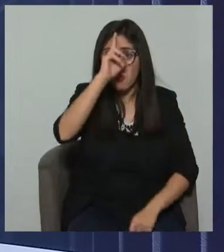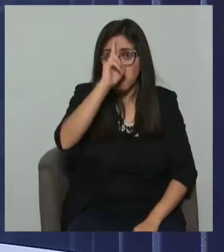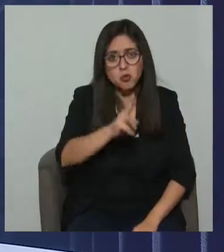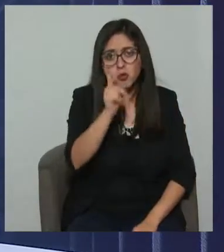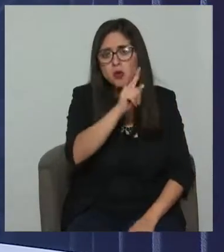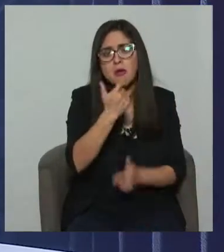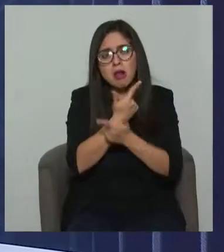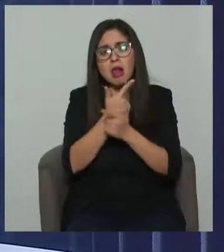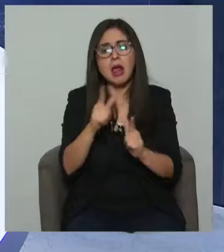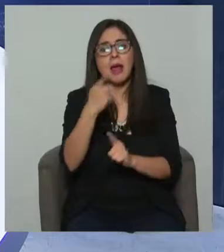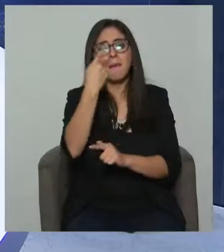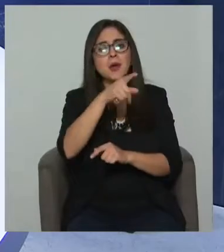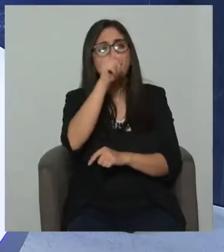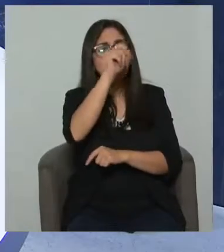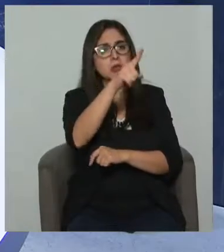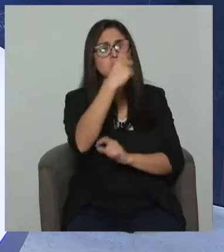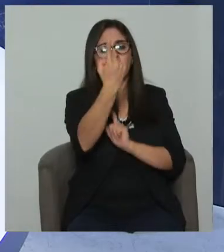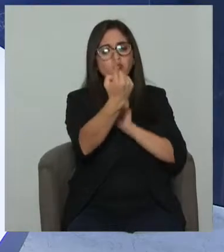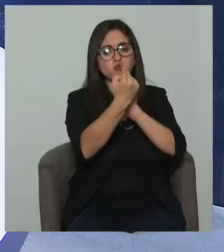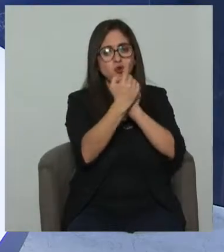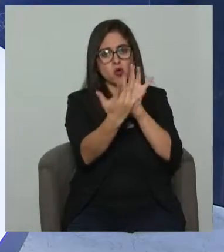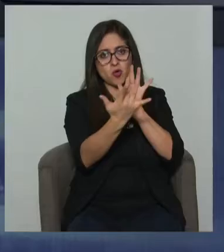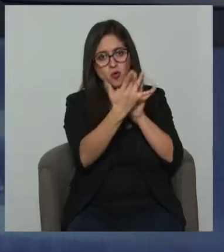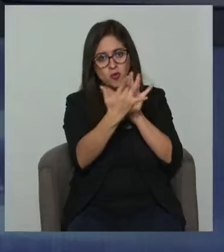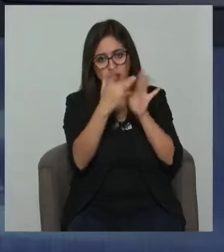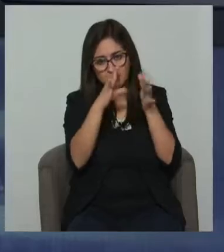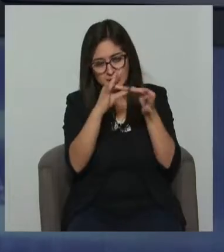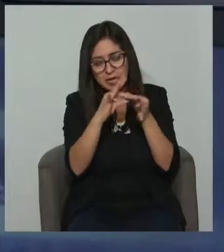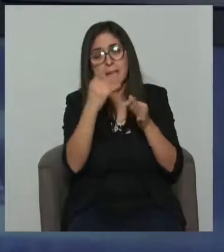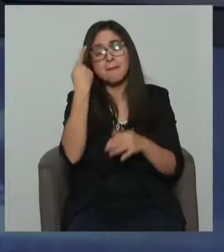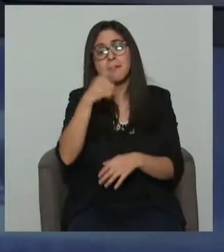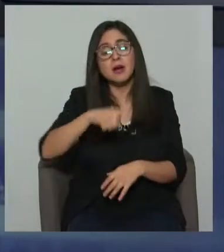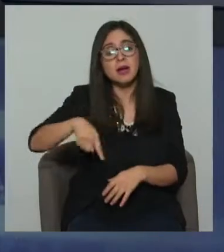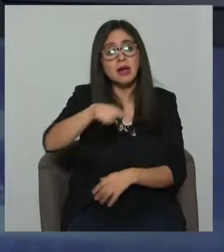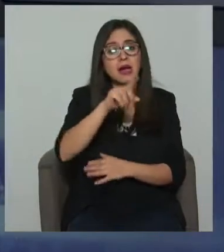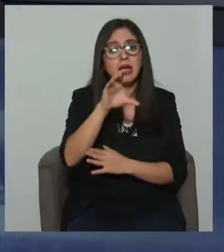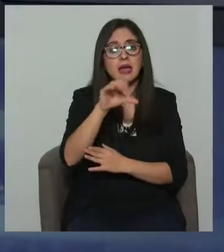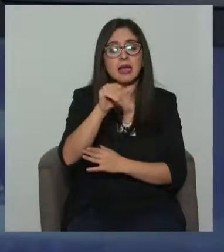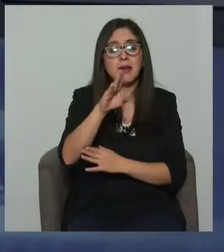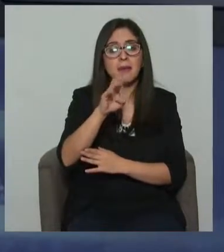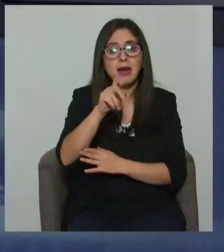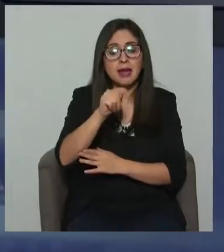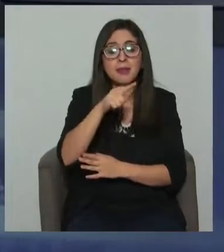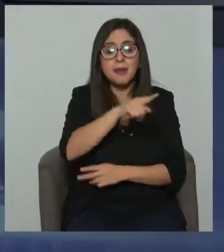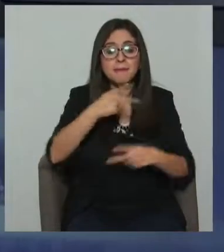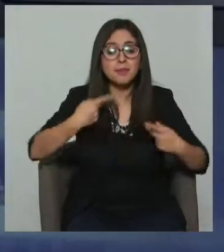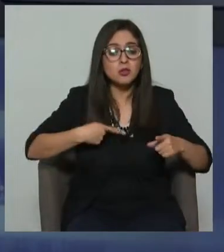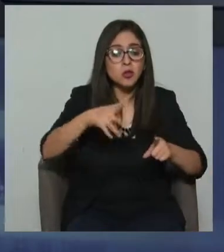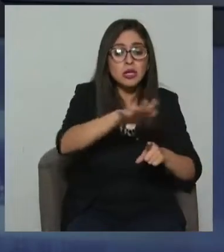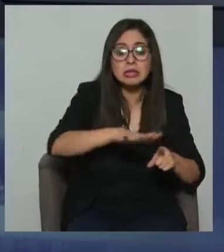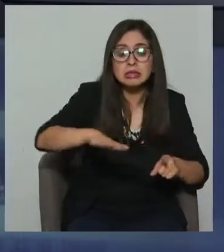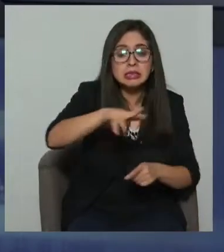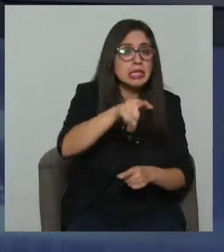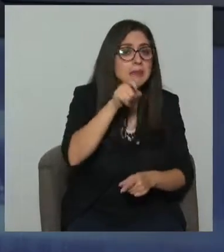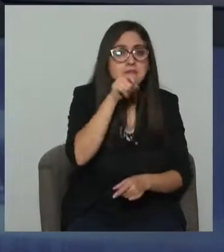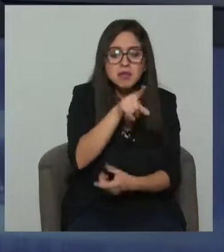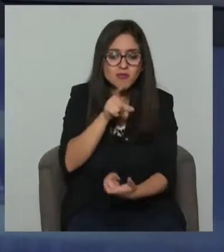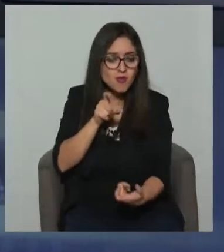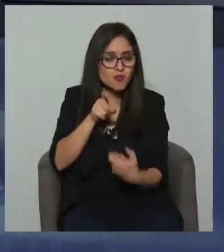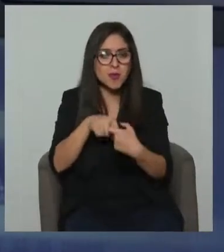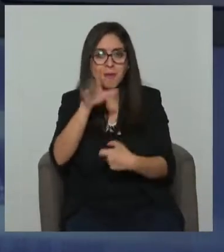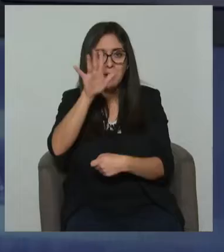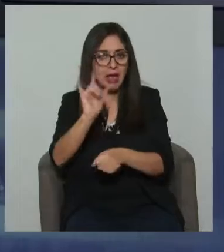interacción con el público. Sí, el público en los espectáculos de cabaret es un personaje más. Es quien va, ahora sí que, como